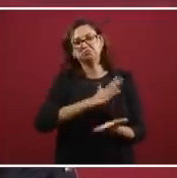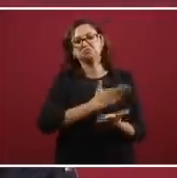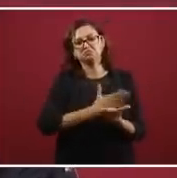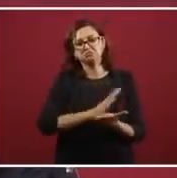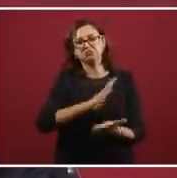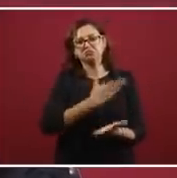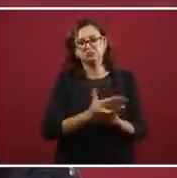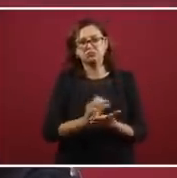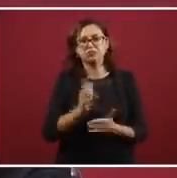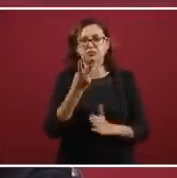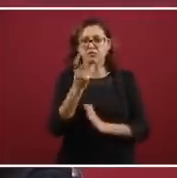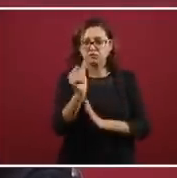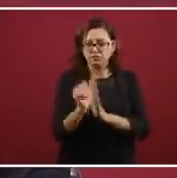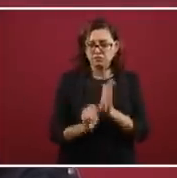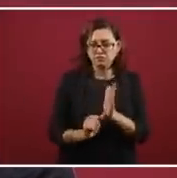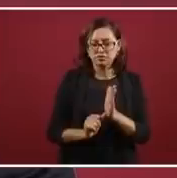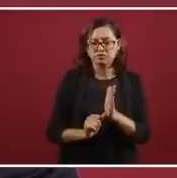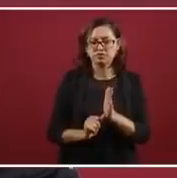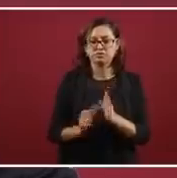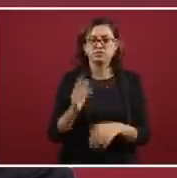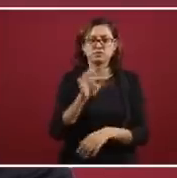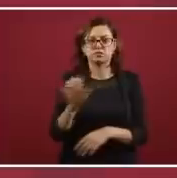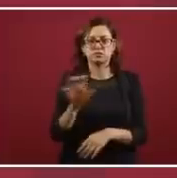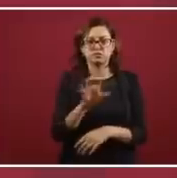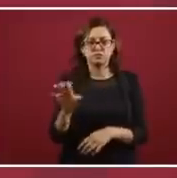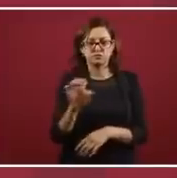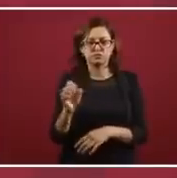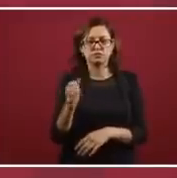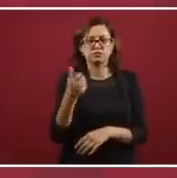a los 3 meses 500 pesos